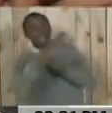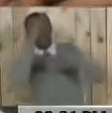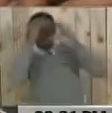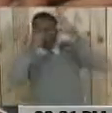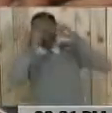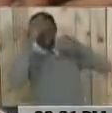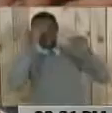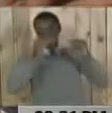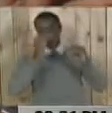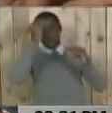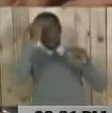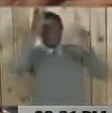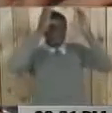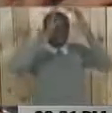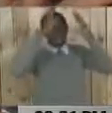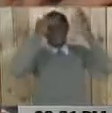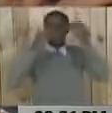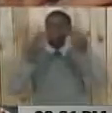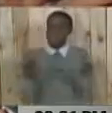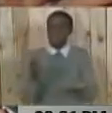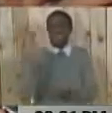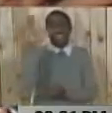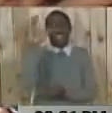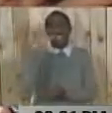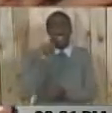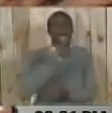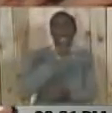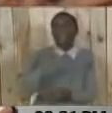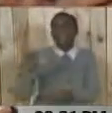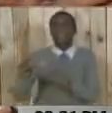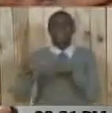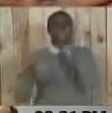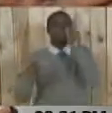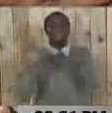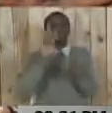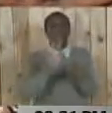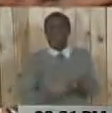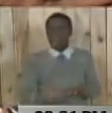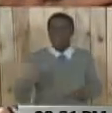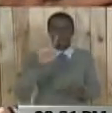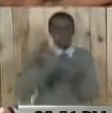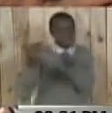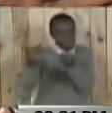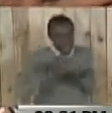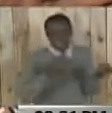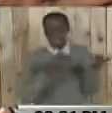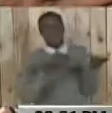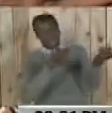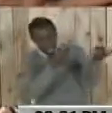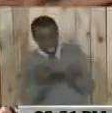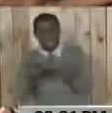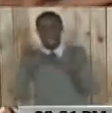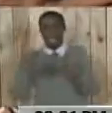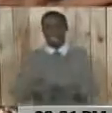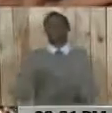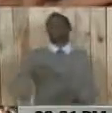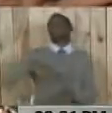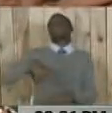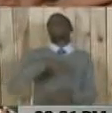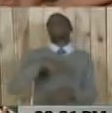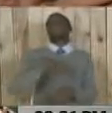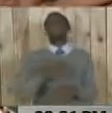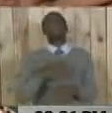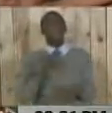e invitamos a todos los caraqueños, caraqueñas y de mucho más allá de toda Venezuela a que aprovechen la feria y vengan a ver, aquí pueden traer